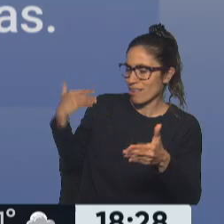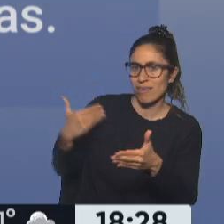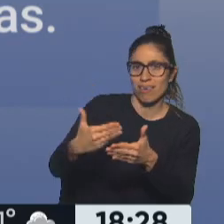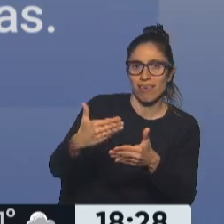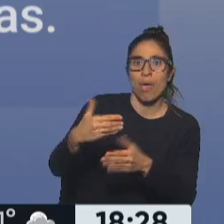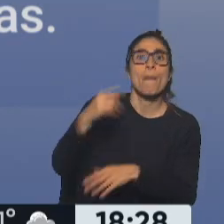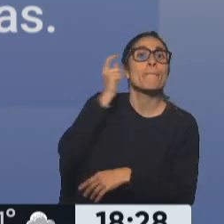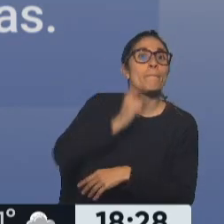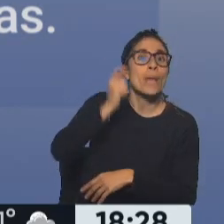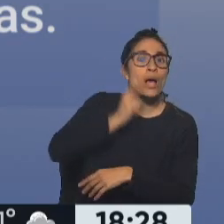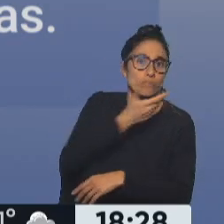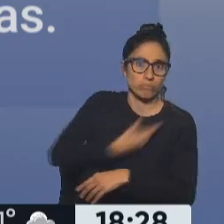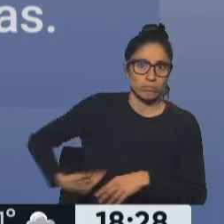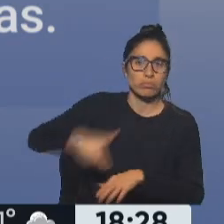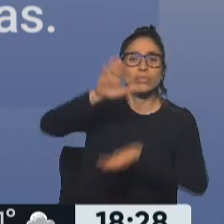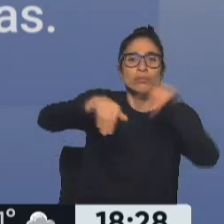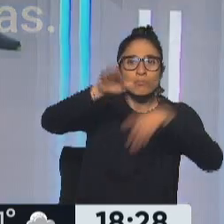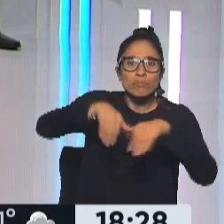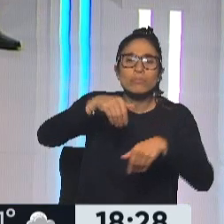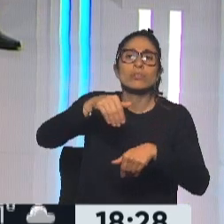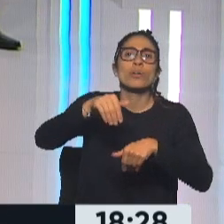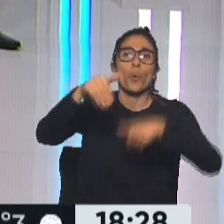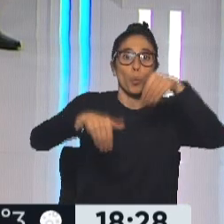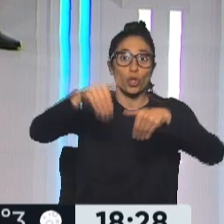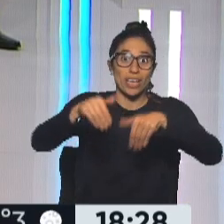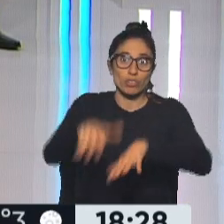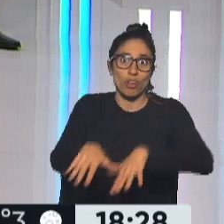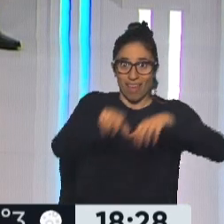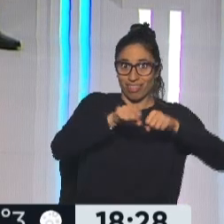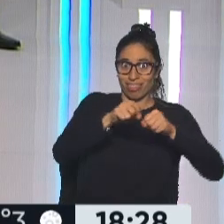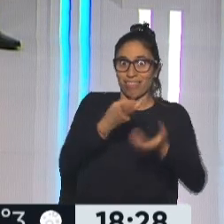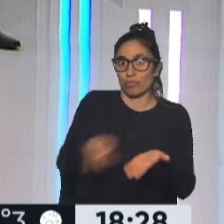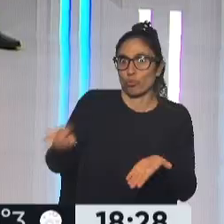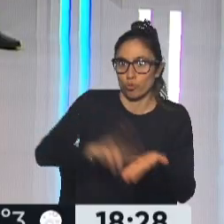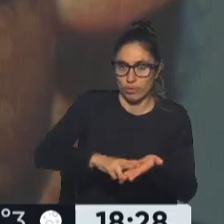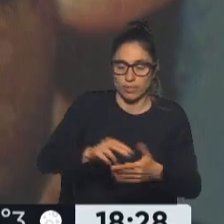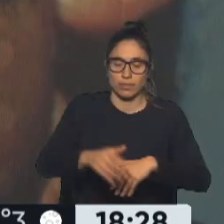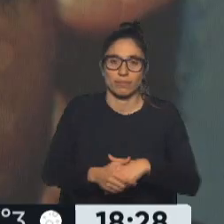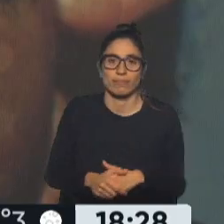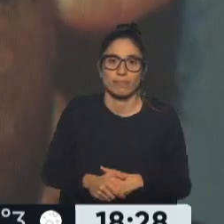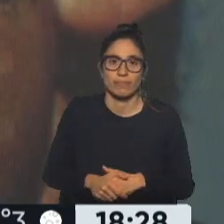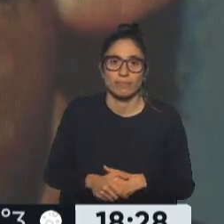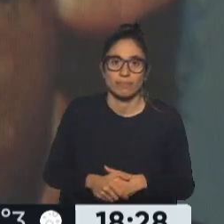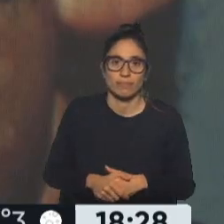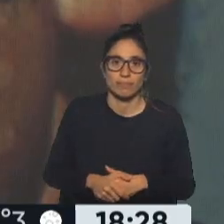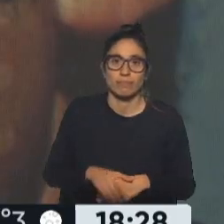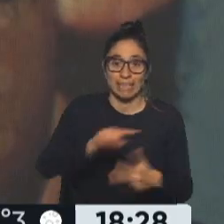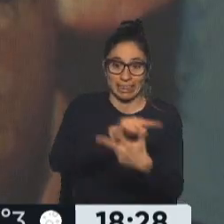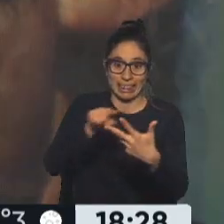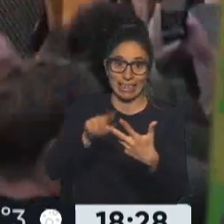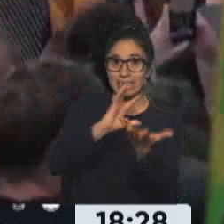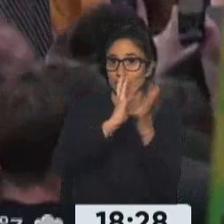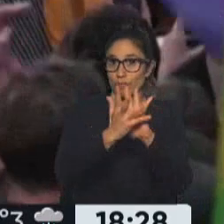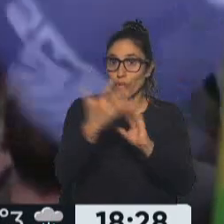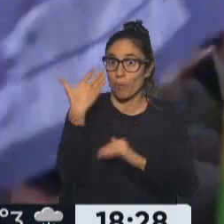convoca nuevamente a elecciones anticipadas. Bueno, algunos o los escenarios bien concretos